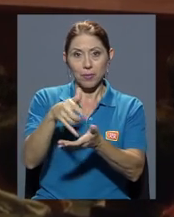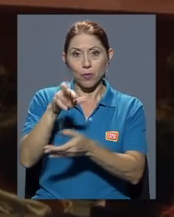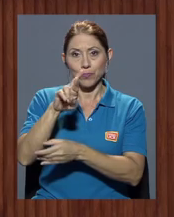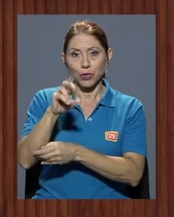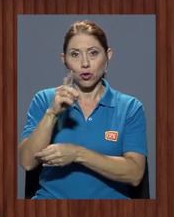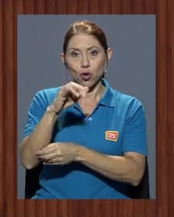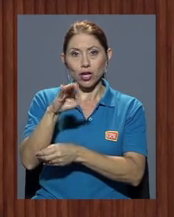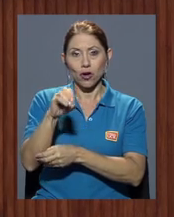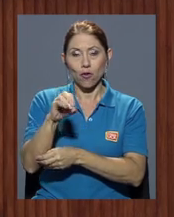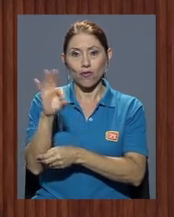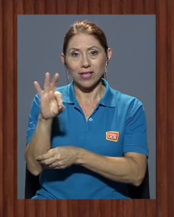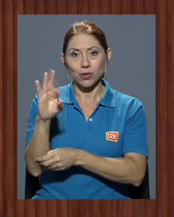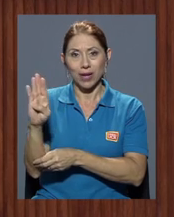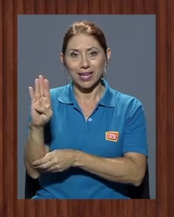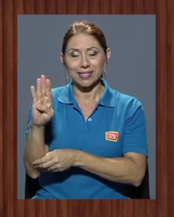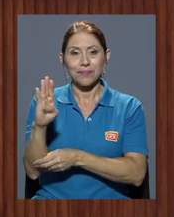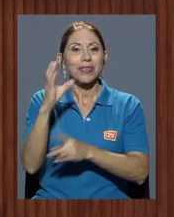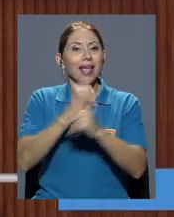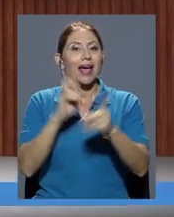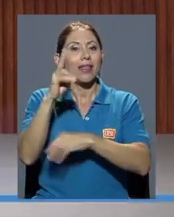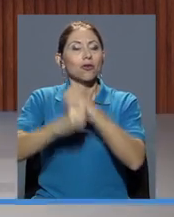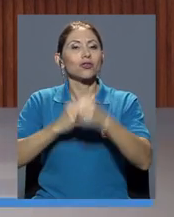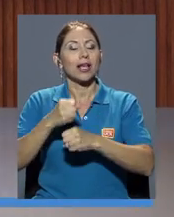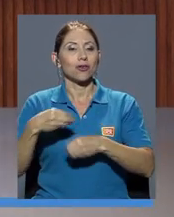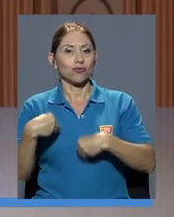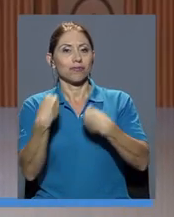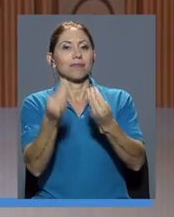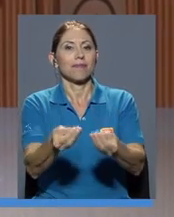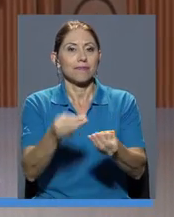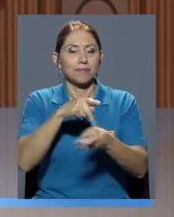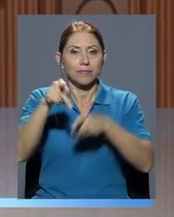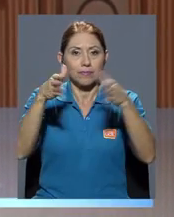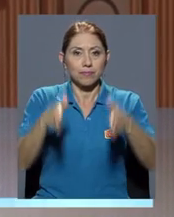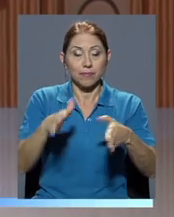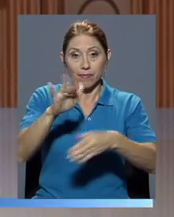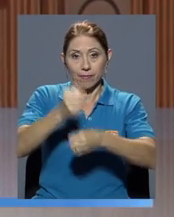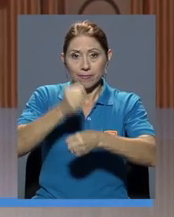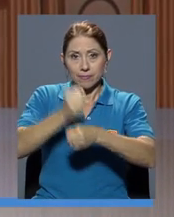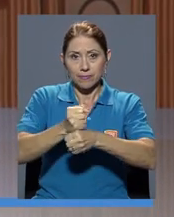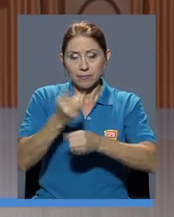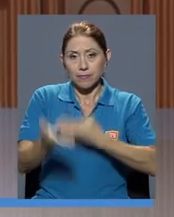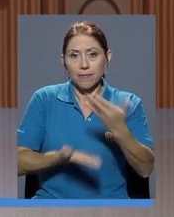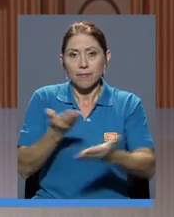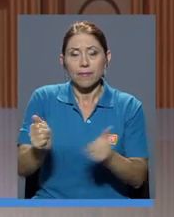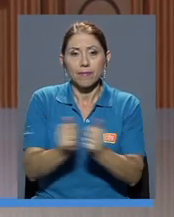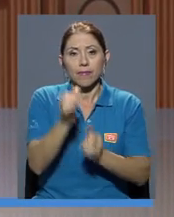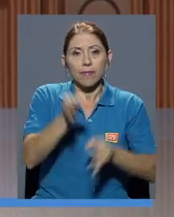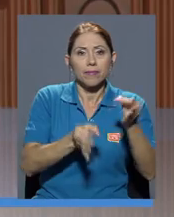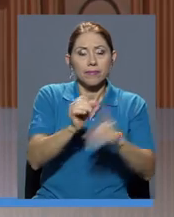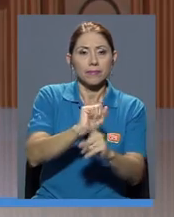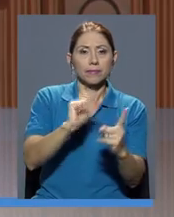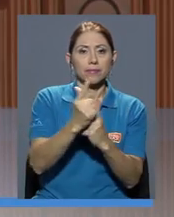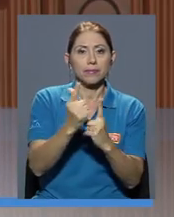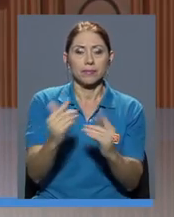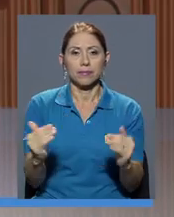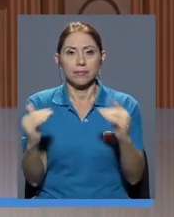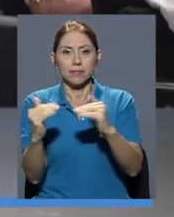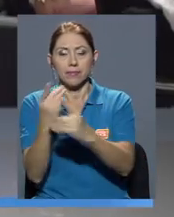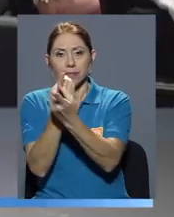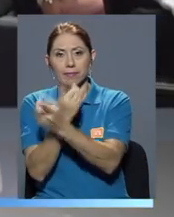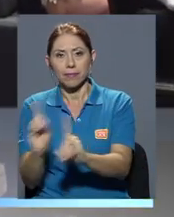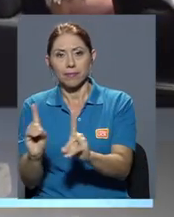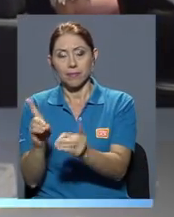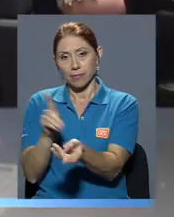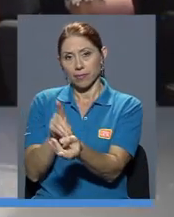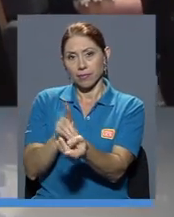Facio Brenes se otorga cada 2 años a los profesionales cuyo aporte contribuye con la justicia social, la equidad y la democracia. La